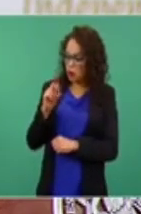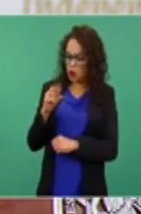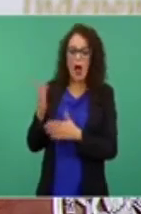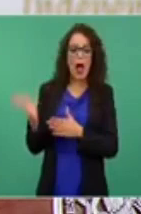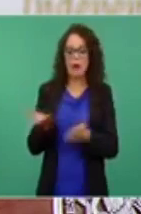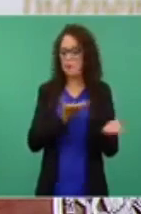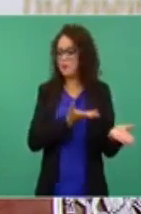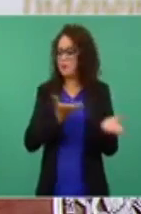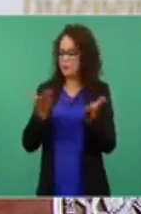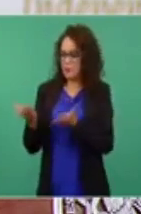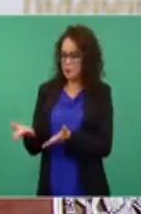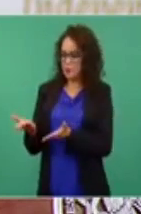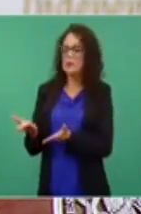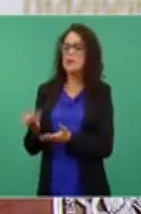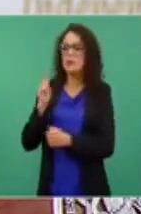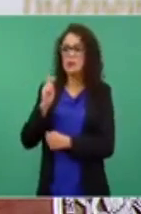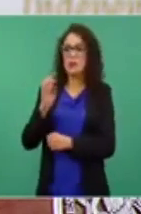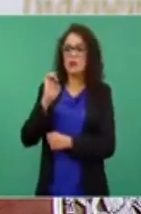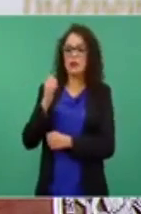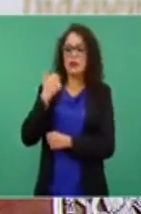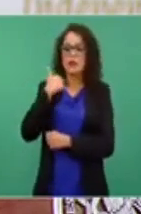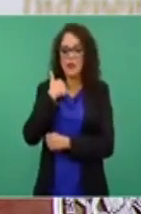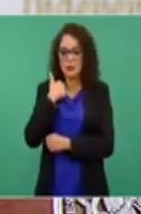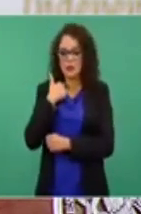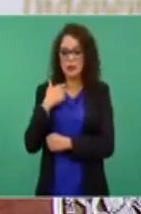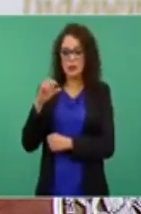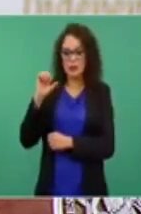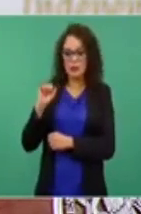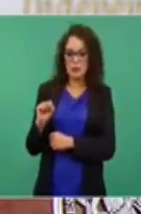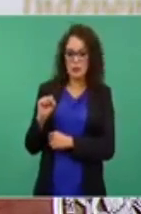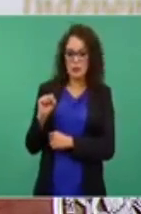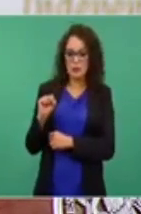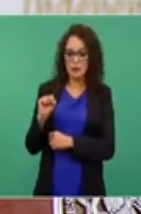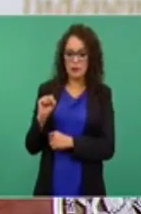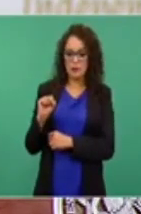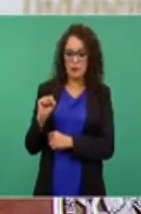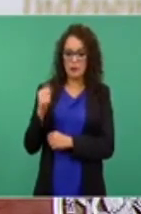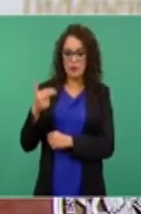Hacienda, Jesús Silva Gerson,